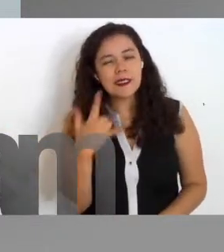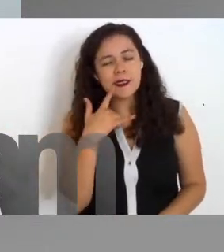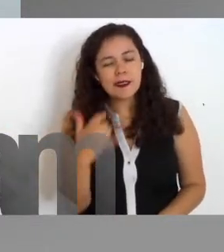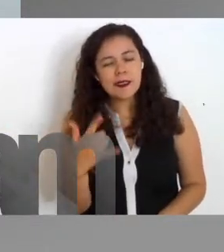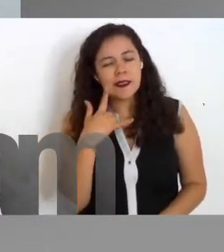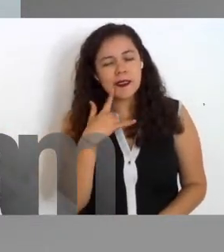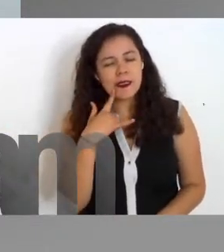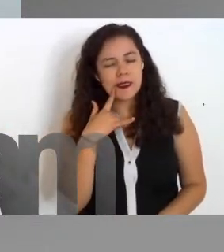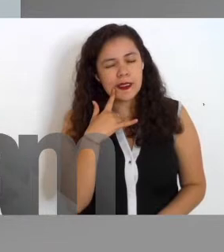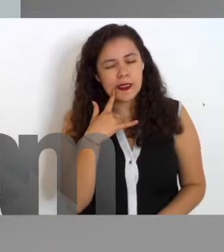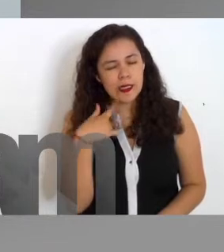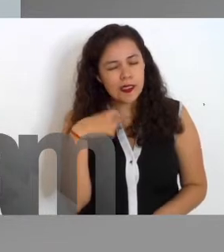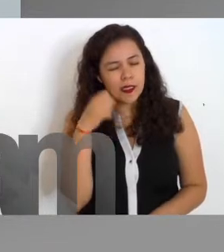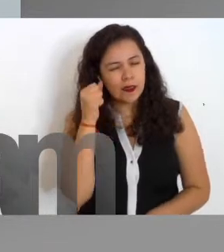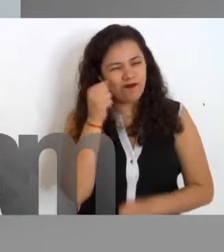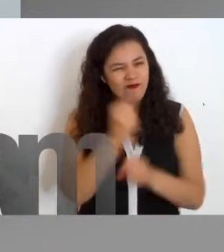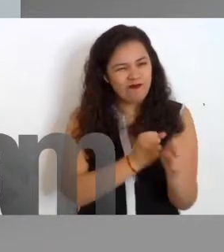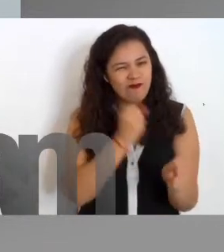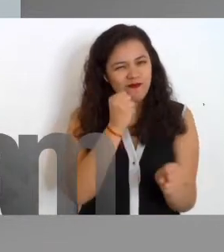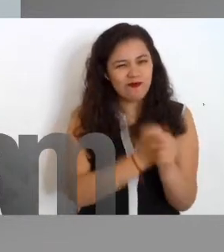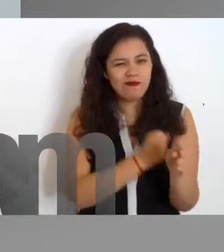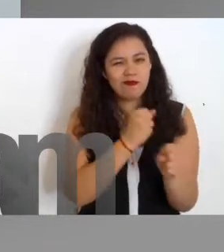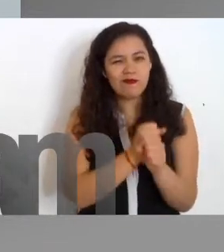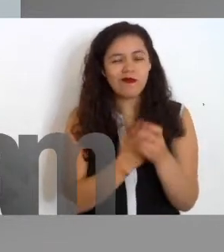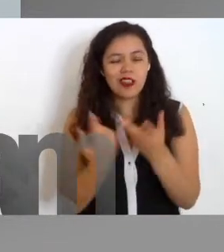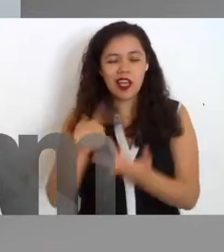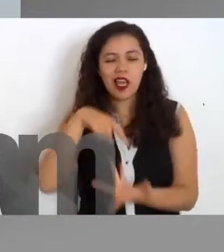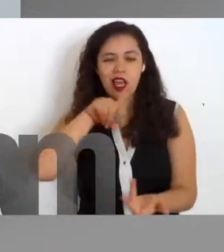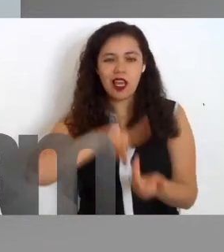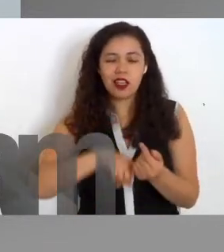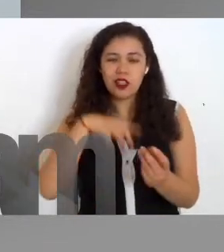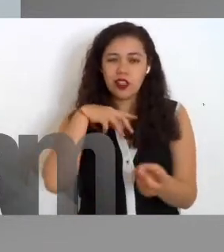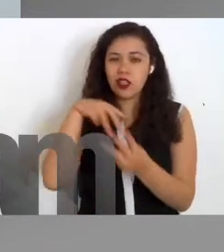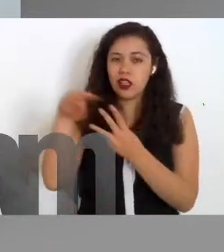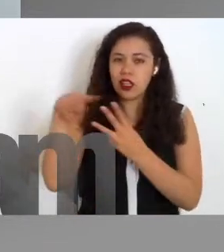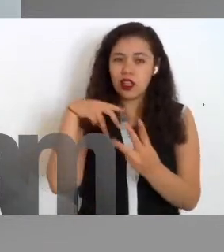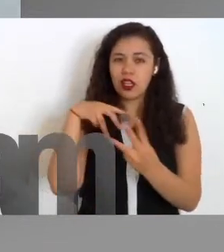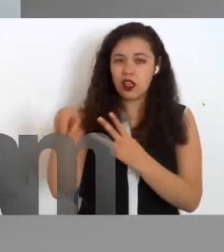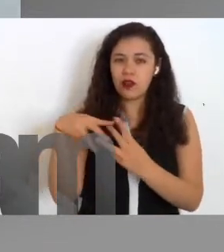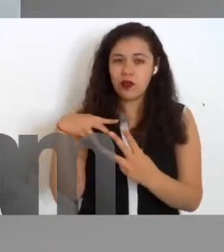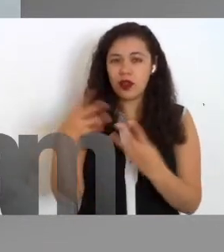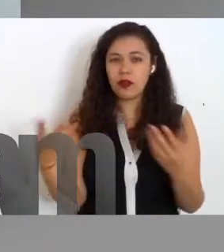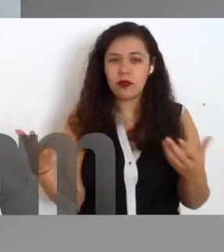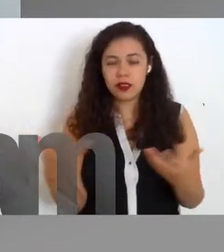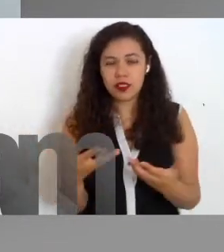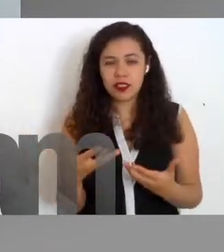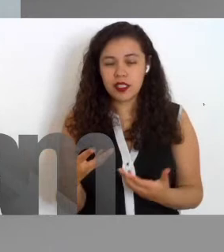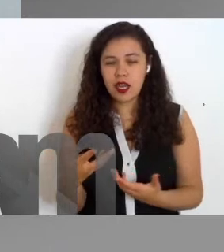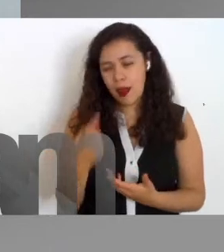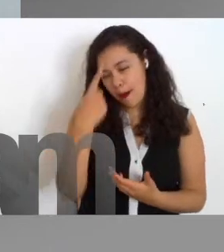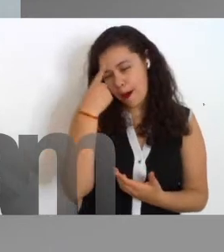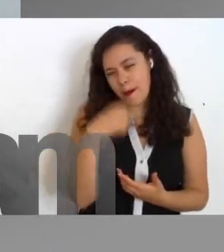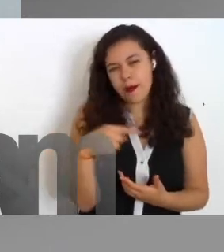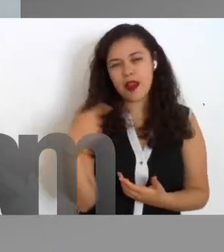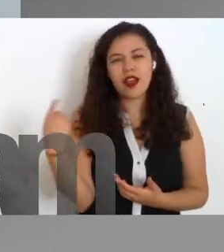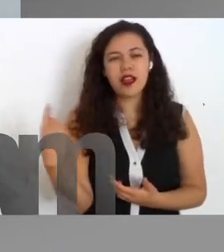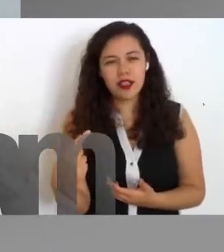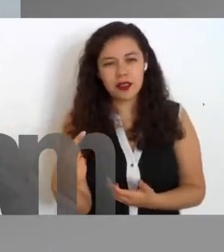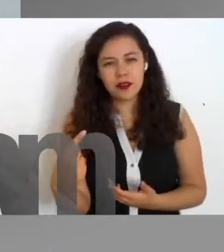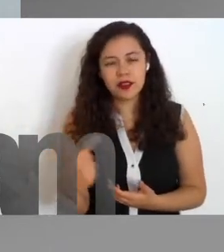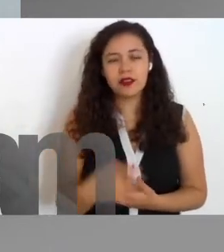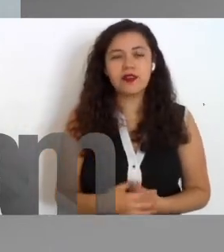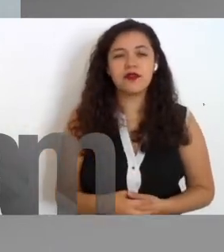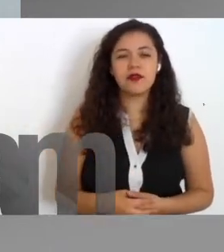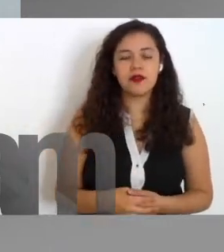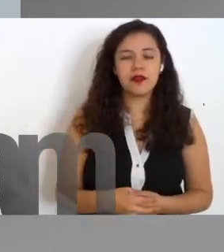al menos al interior de la Universidad Autónoma Metropolitana, para poder realmente